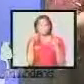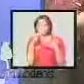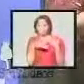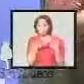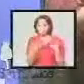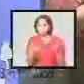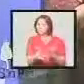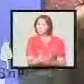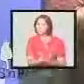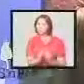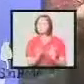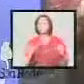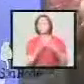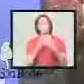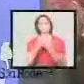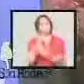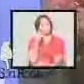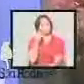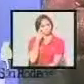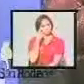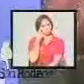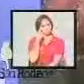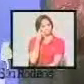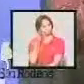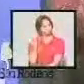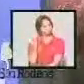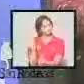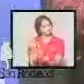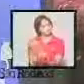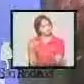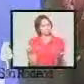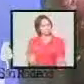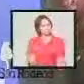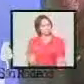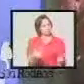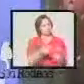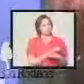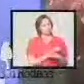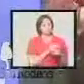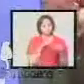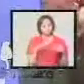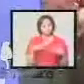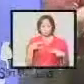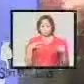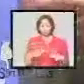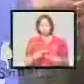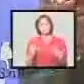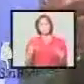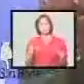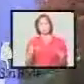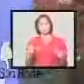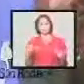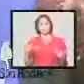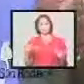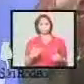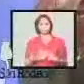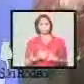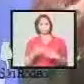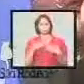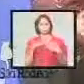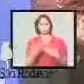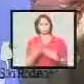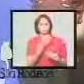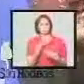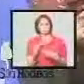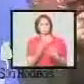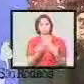cosas, pero se está pensando también en ese material humano que está ahí para brindar ese mejor